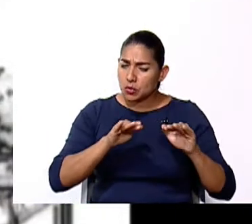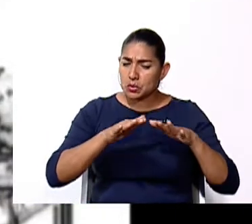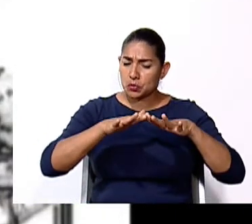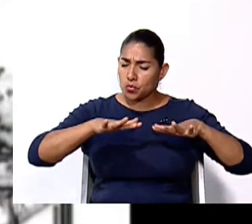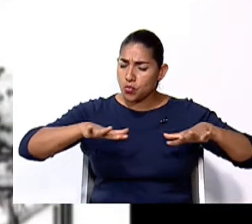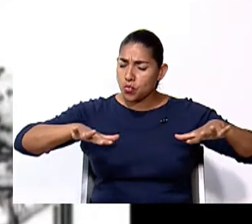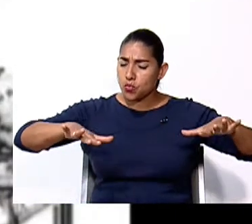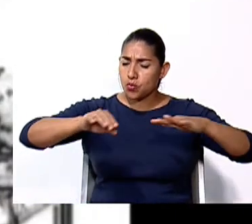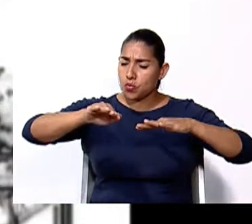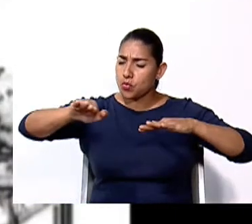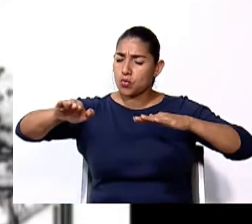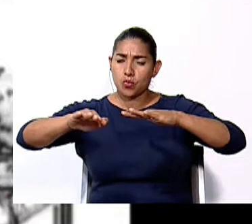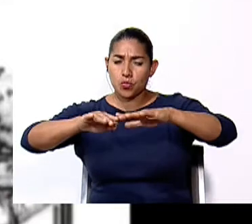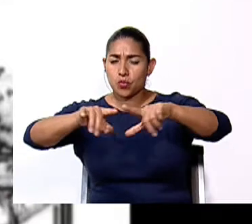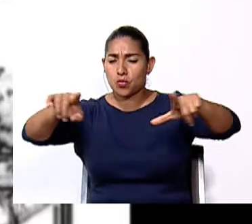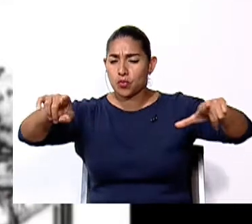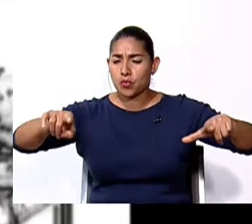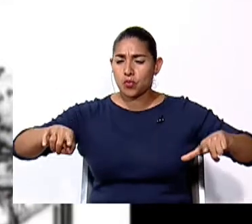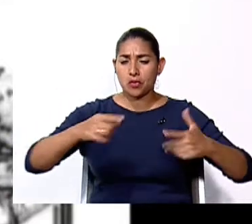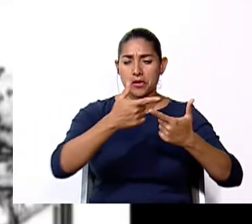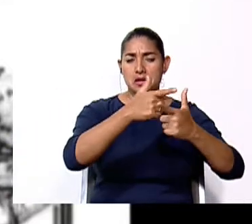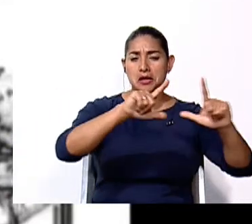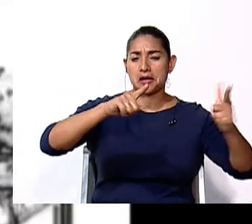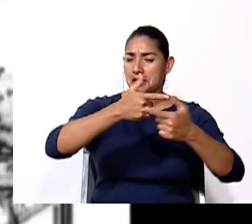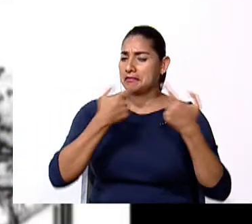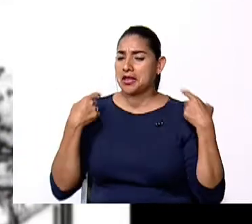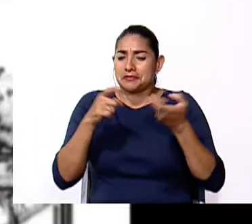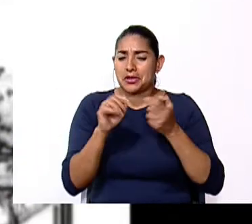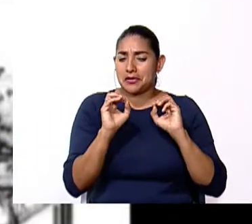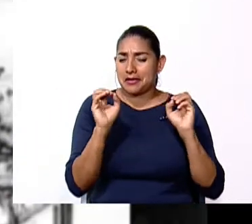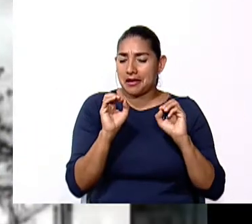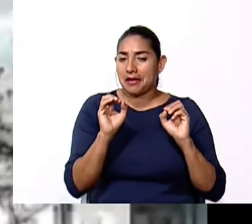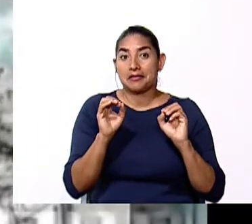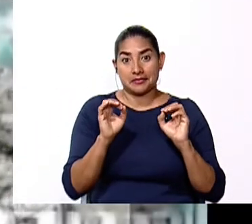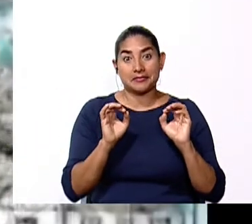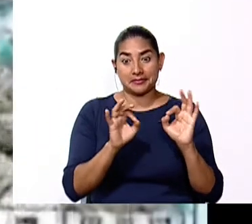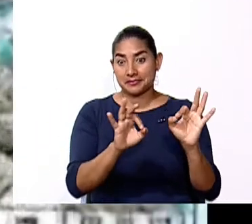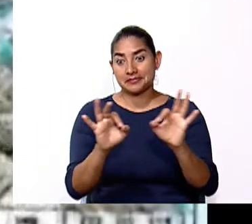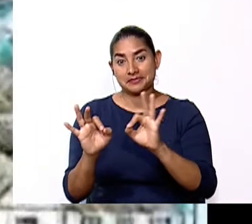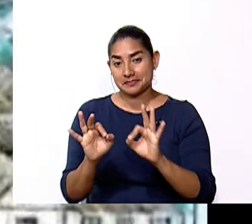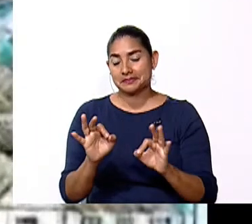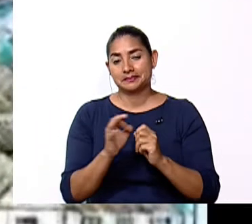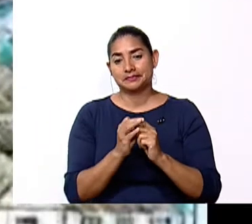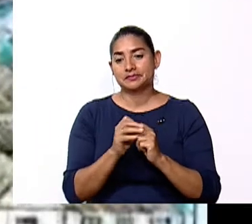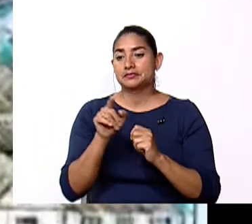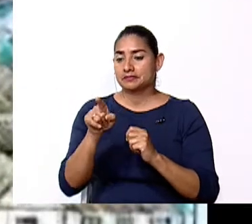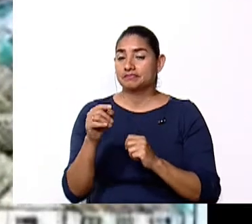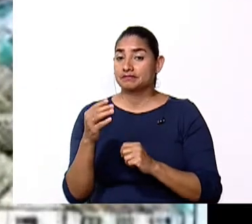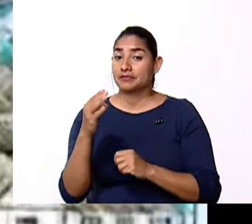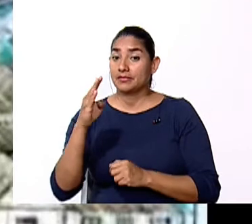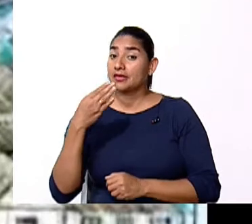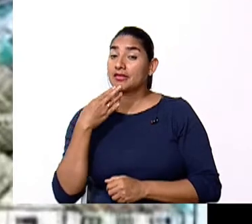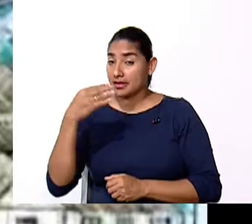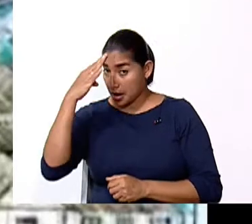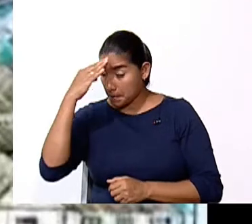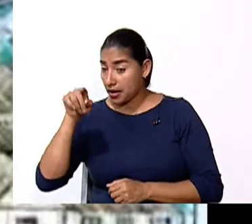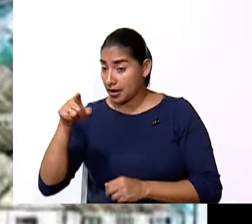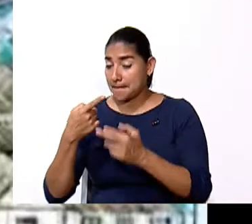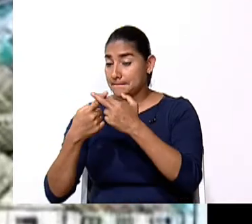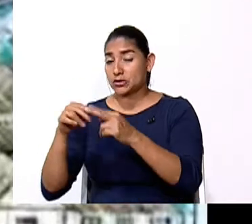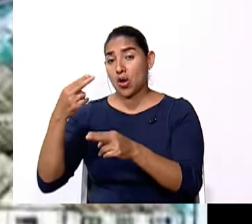la parte comercial, ni tampoco en la parte de los enfrentamientos, ¿verdad? de los soldados. Ahí ellos